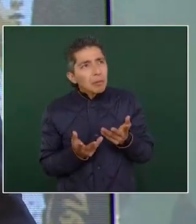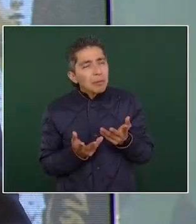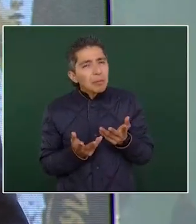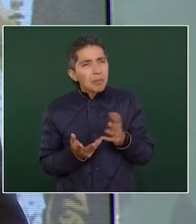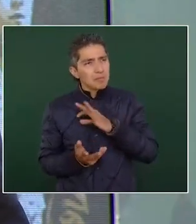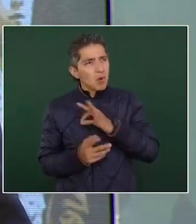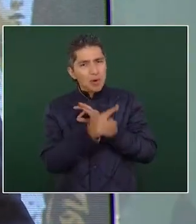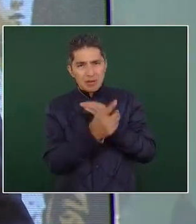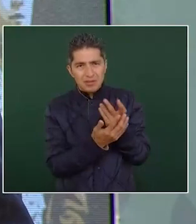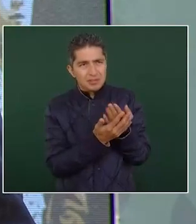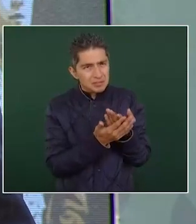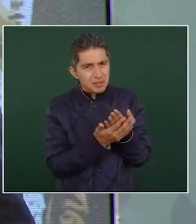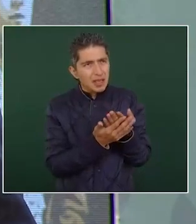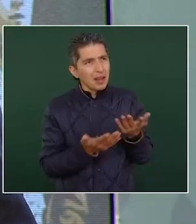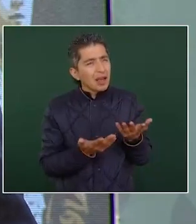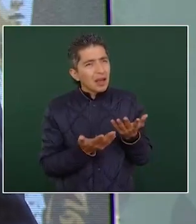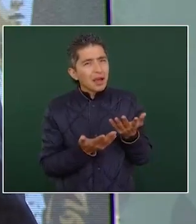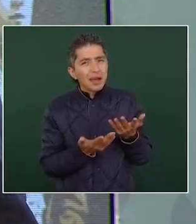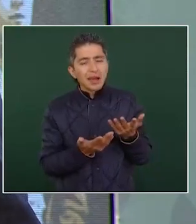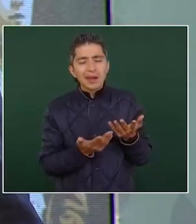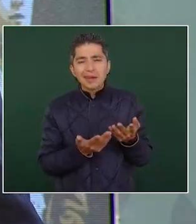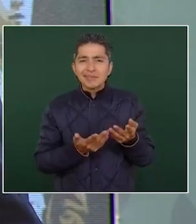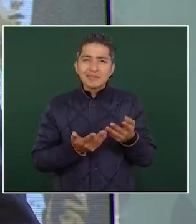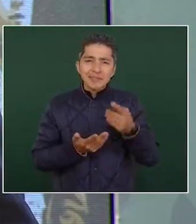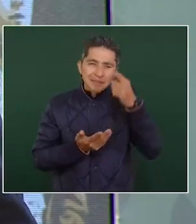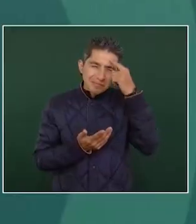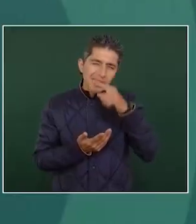esperar para no generar